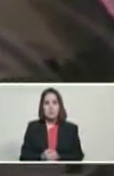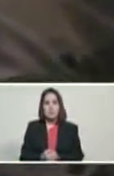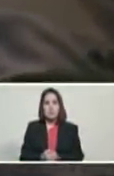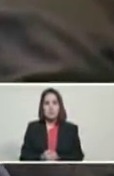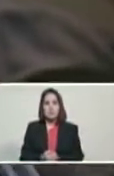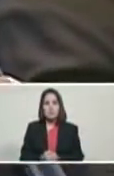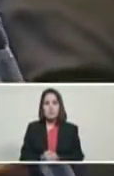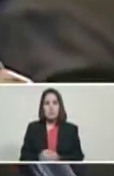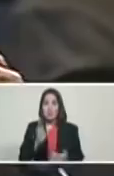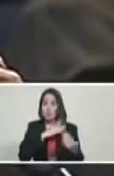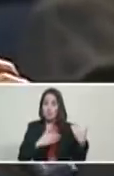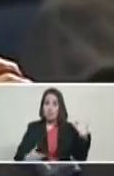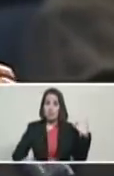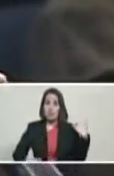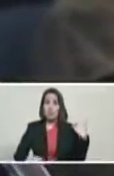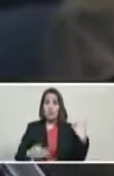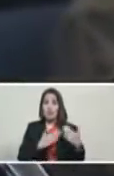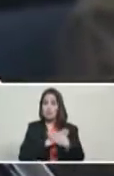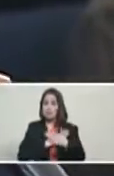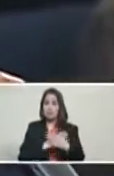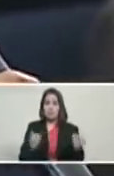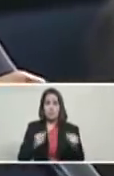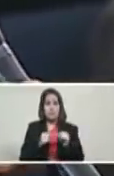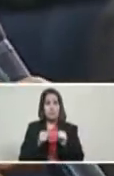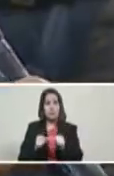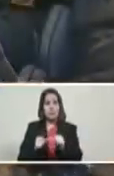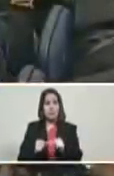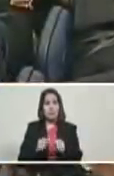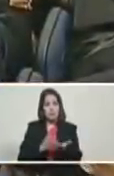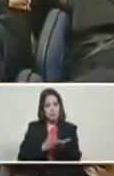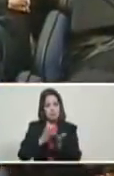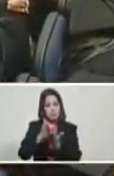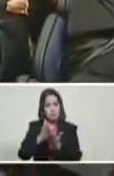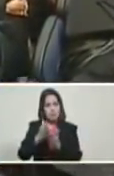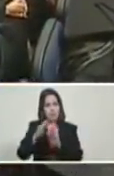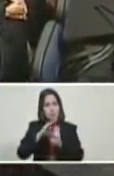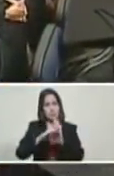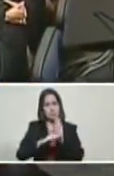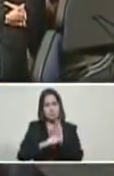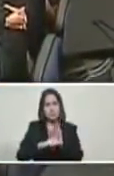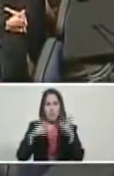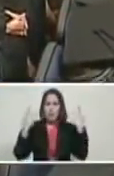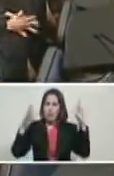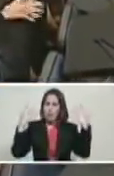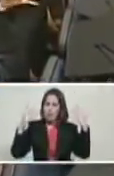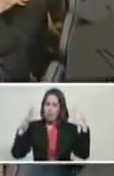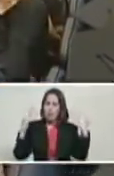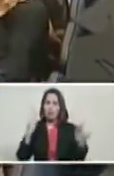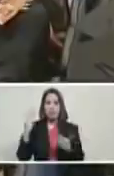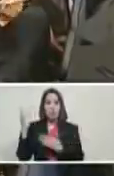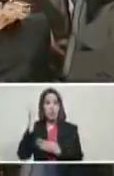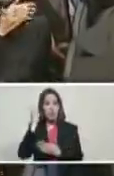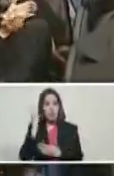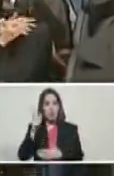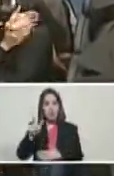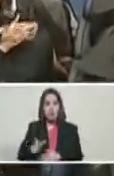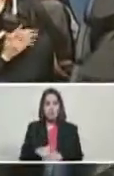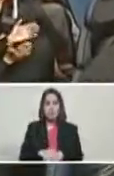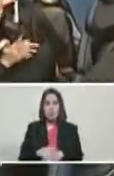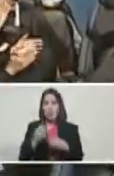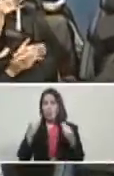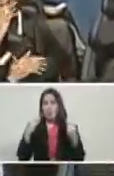Como presidente, y que siga los lineamientos de nuestro comandante. Así, un gran aplauso a María. Gracias. Como María,